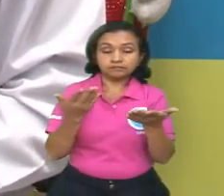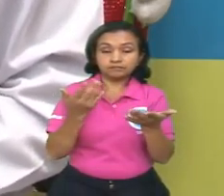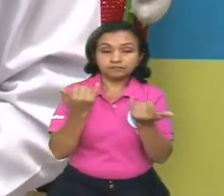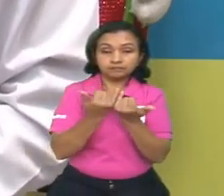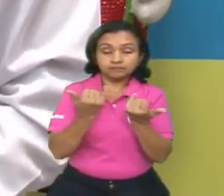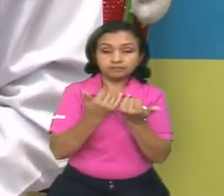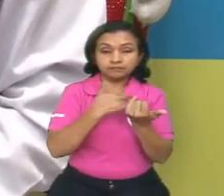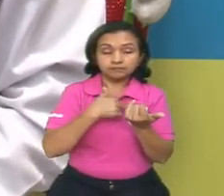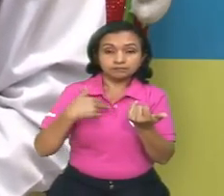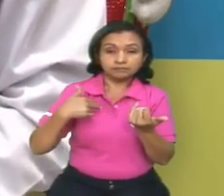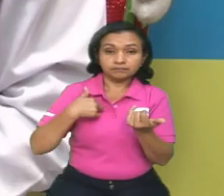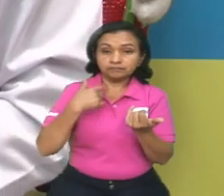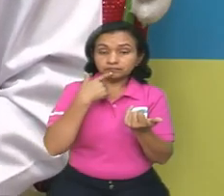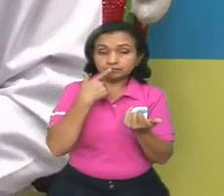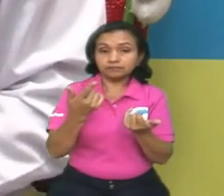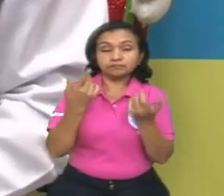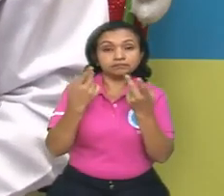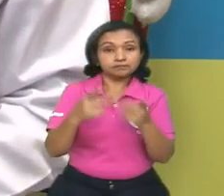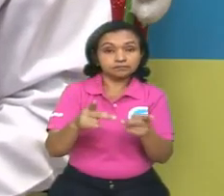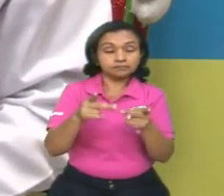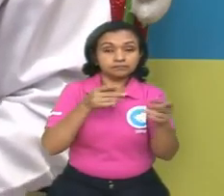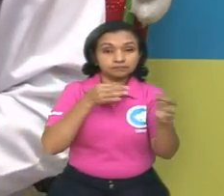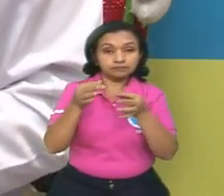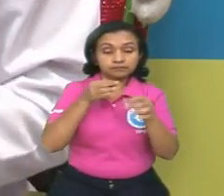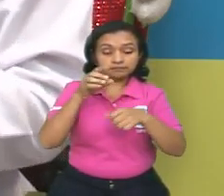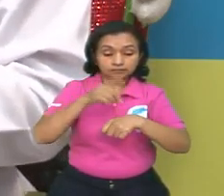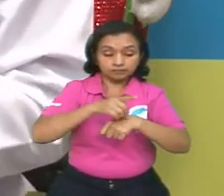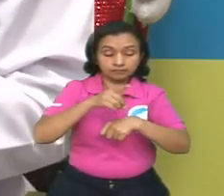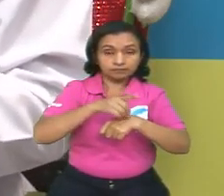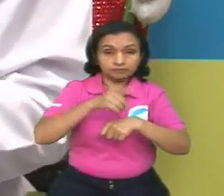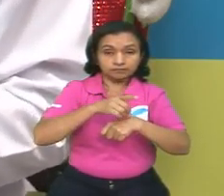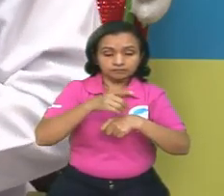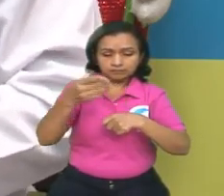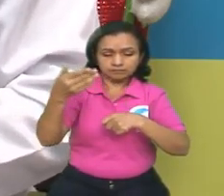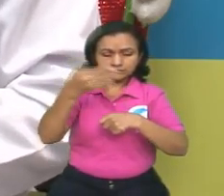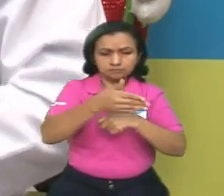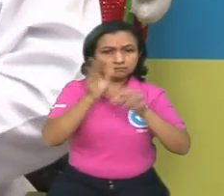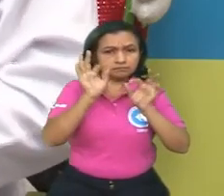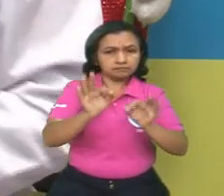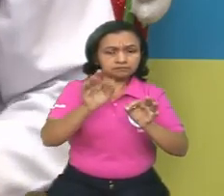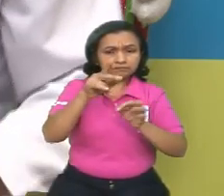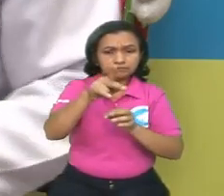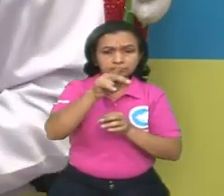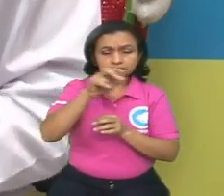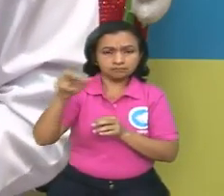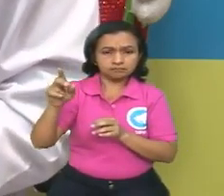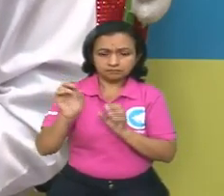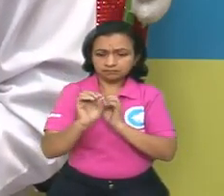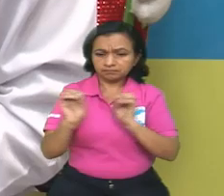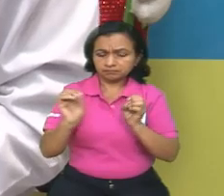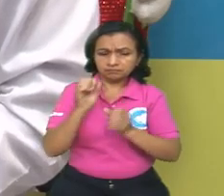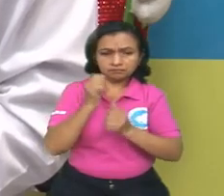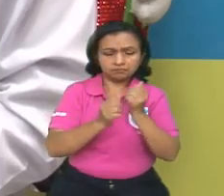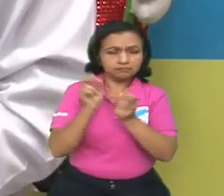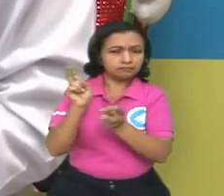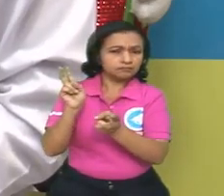tratamiento probablemente por una semana, pero según la indicación del médico. Pero si usted llegó sana, tranquila, a hacerse el PAP, no tiene por qué molestar al